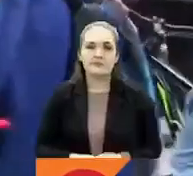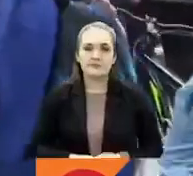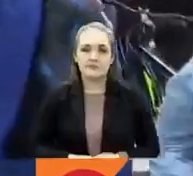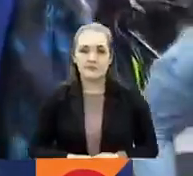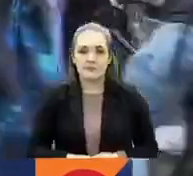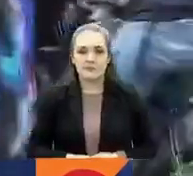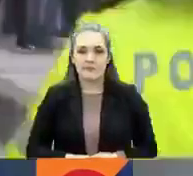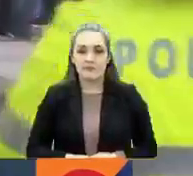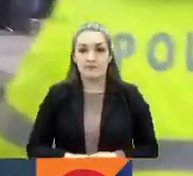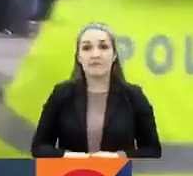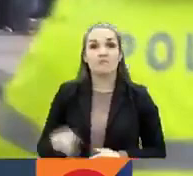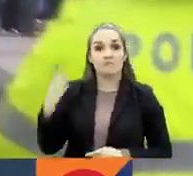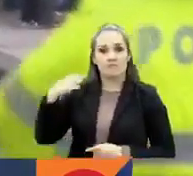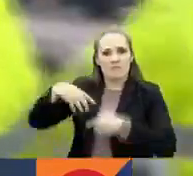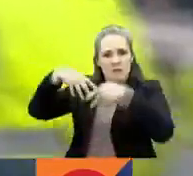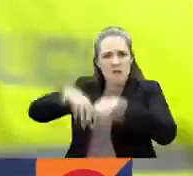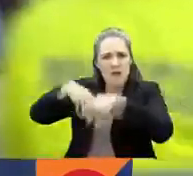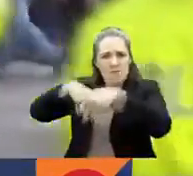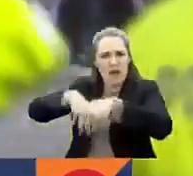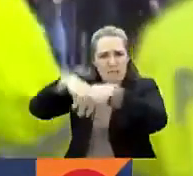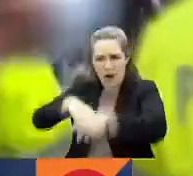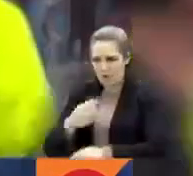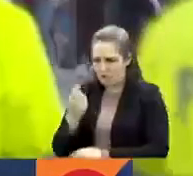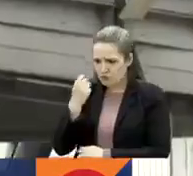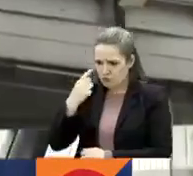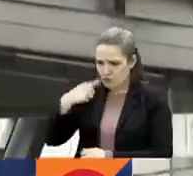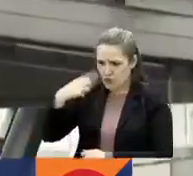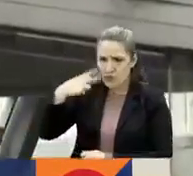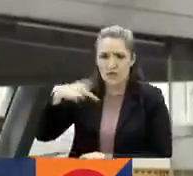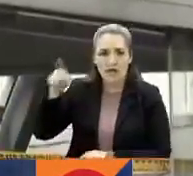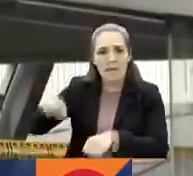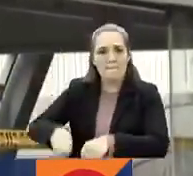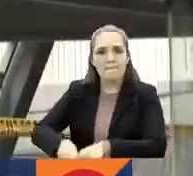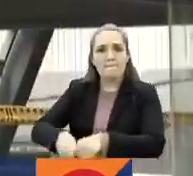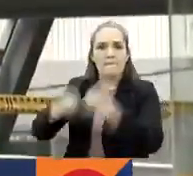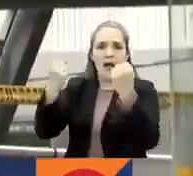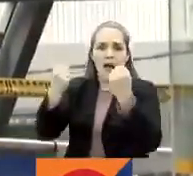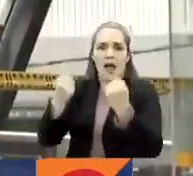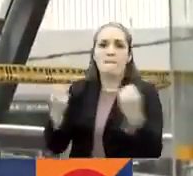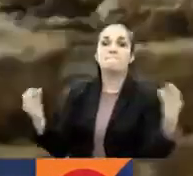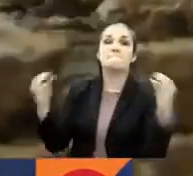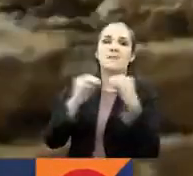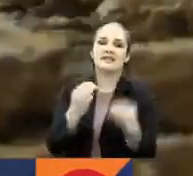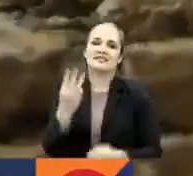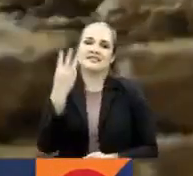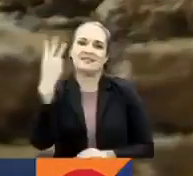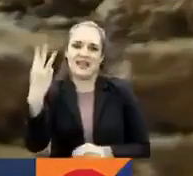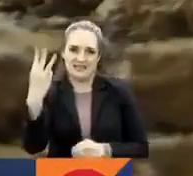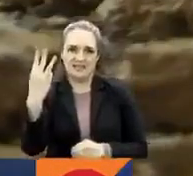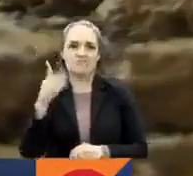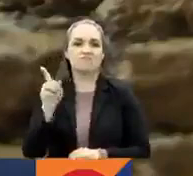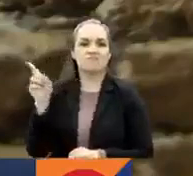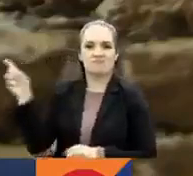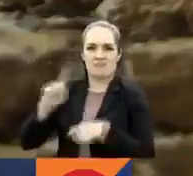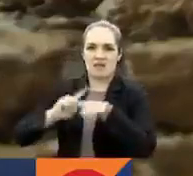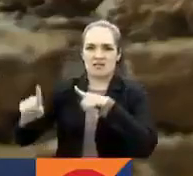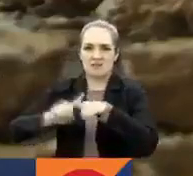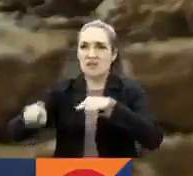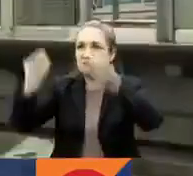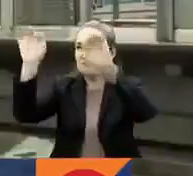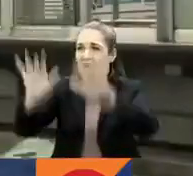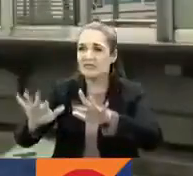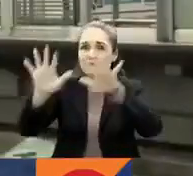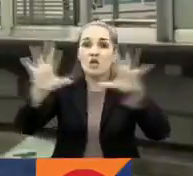Las protestas en la ciudad durante esta semana dejan 3 estaciones de Transmilenio más fuera de servicio. Con los daños registrados en las últimas horas, ya